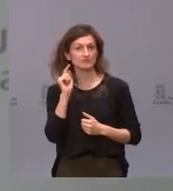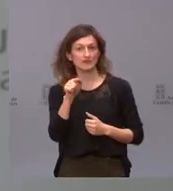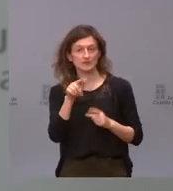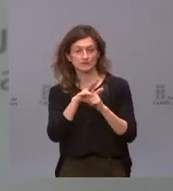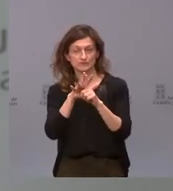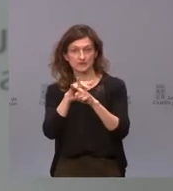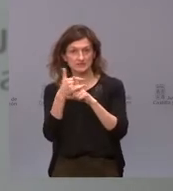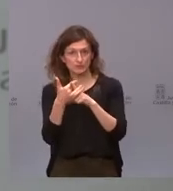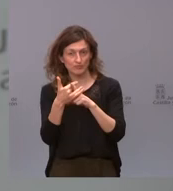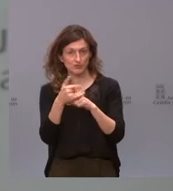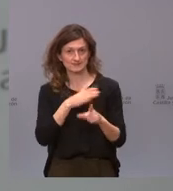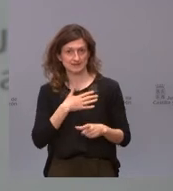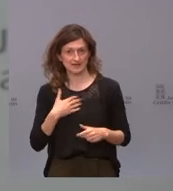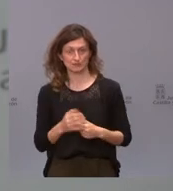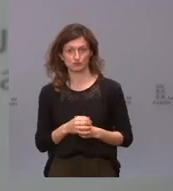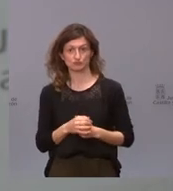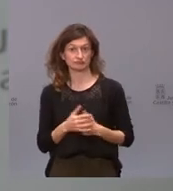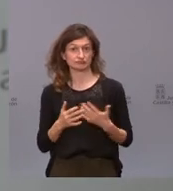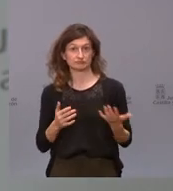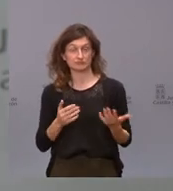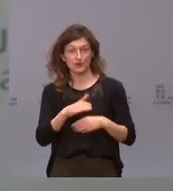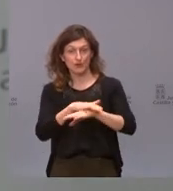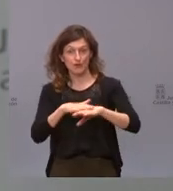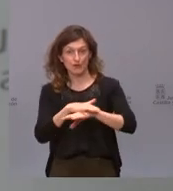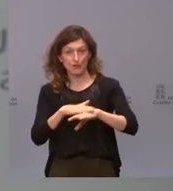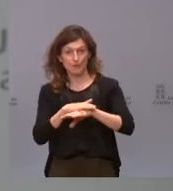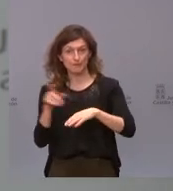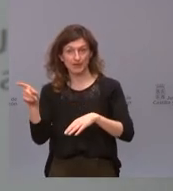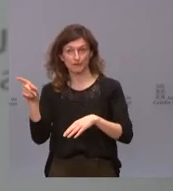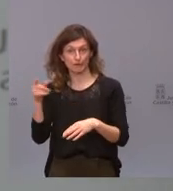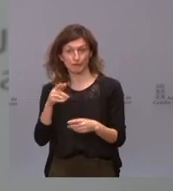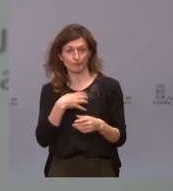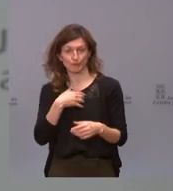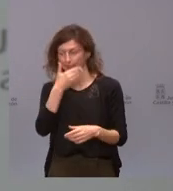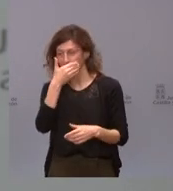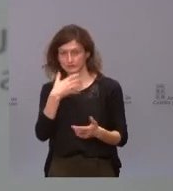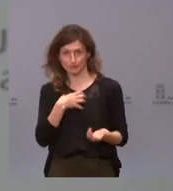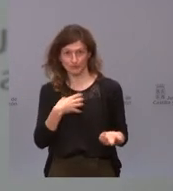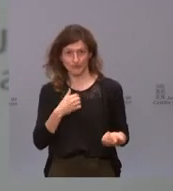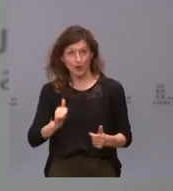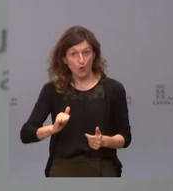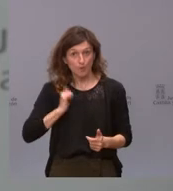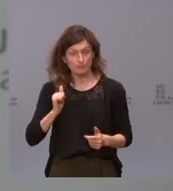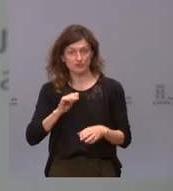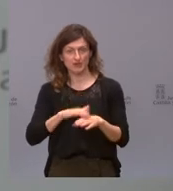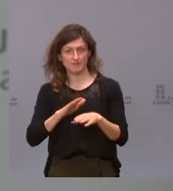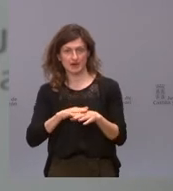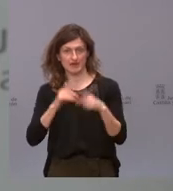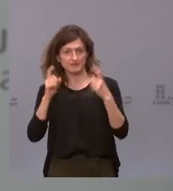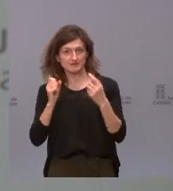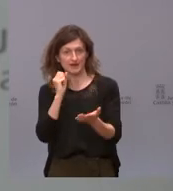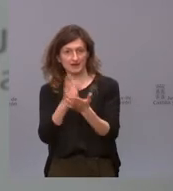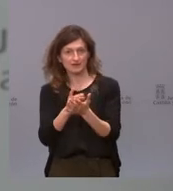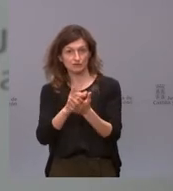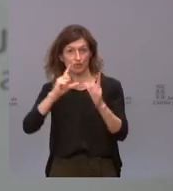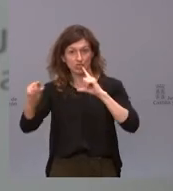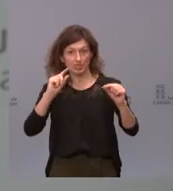a la que aspiramos y desde luego el gobierno no puede mirar para otro lado es una oportunidad para abordar el reto demográfico